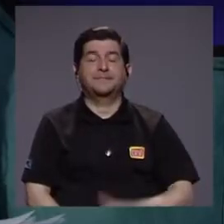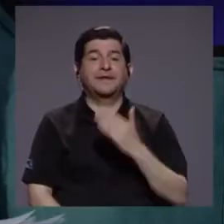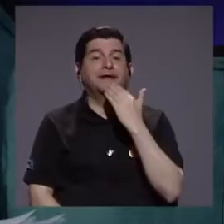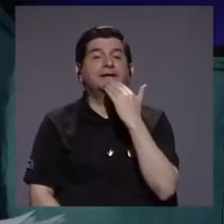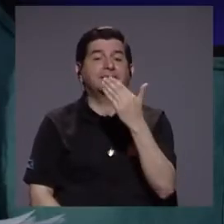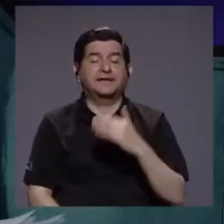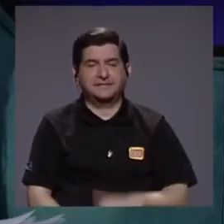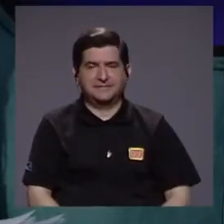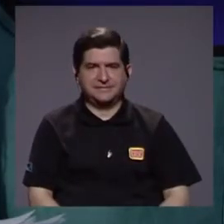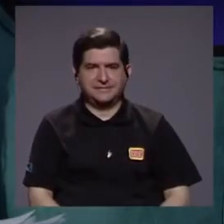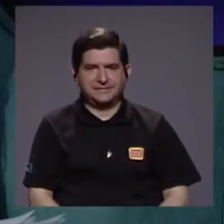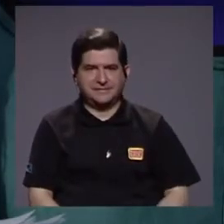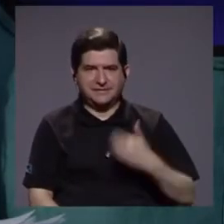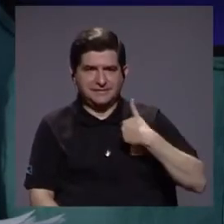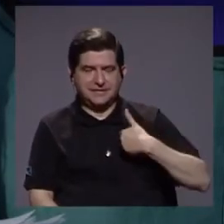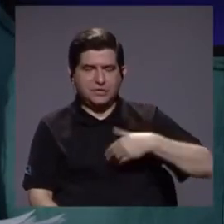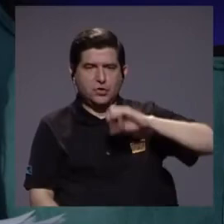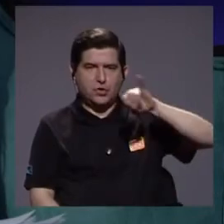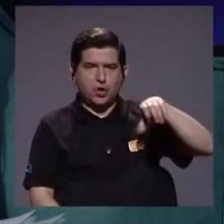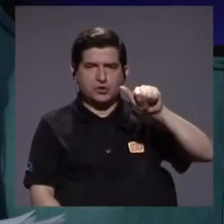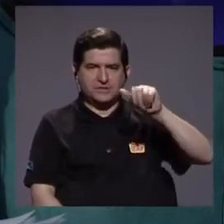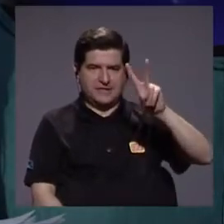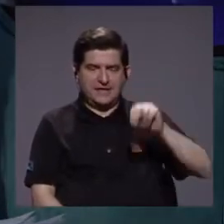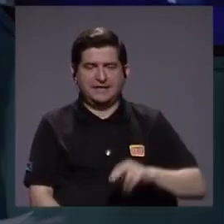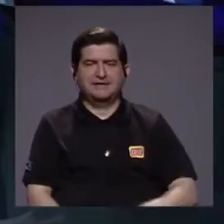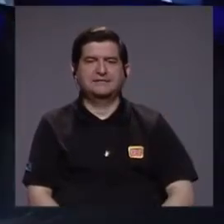Gracias. Inicia el señor José Ángel Vargas.